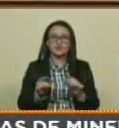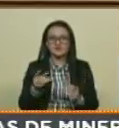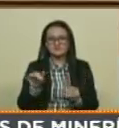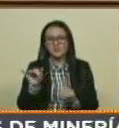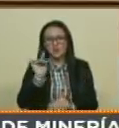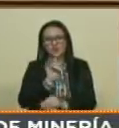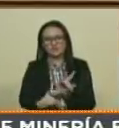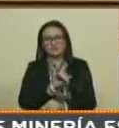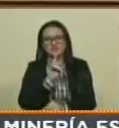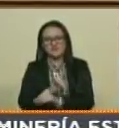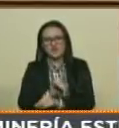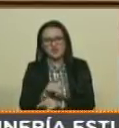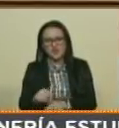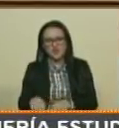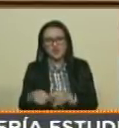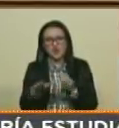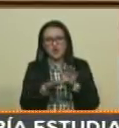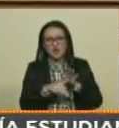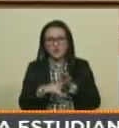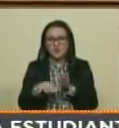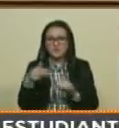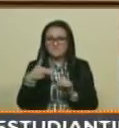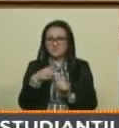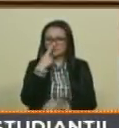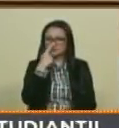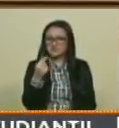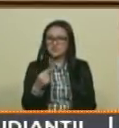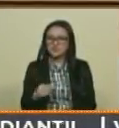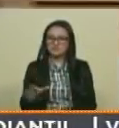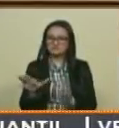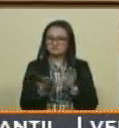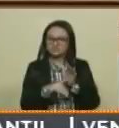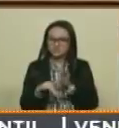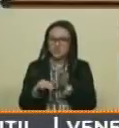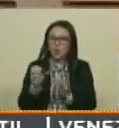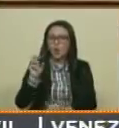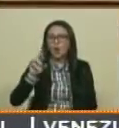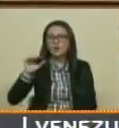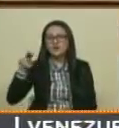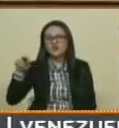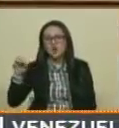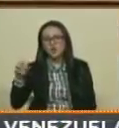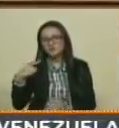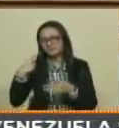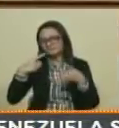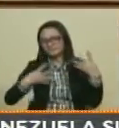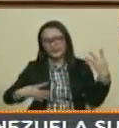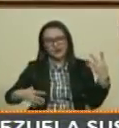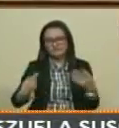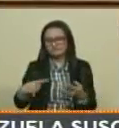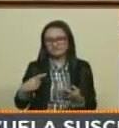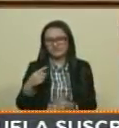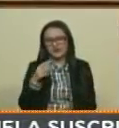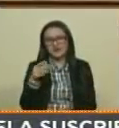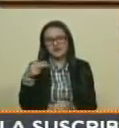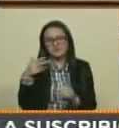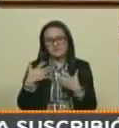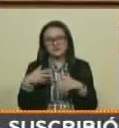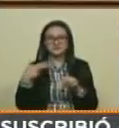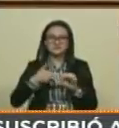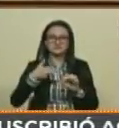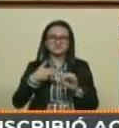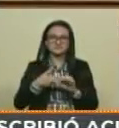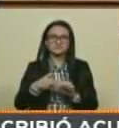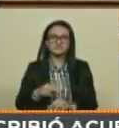estafadores, saboteadores de Petro Zamora y los defalcadores de la faja petrolífera del Orinoco, de Petropiar, de Petrocedeño, de los